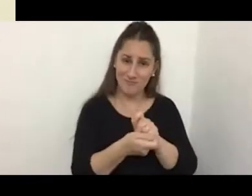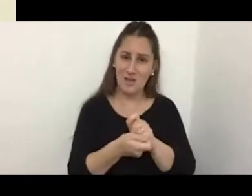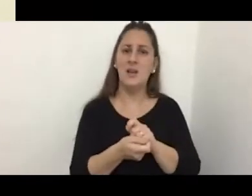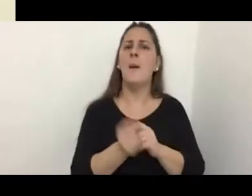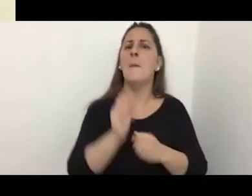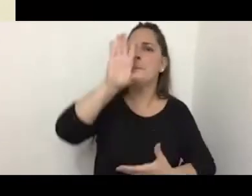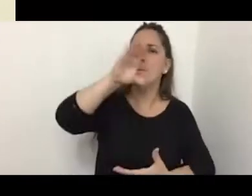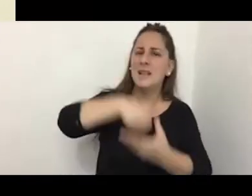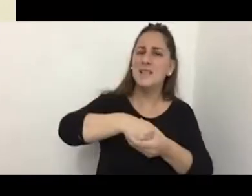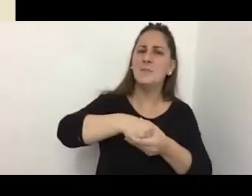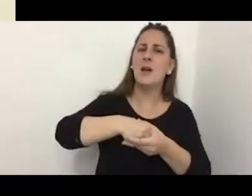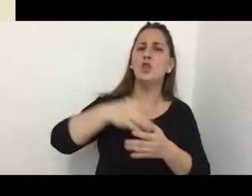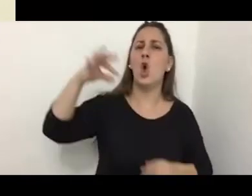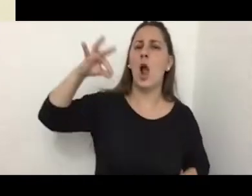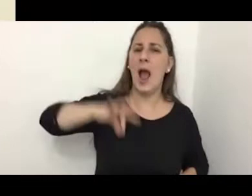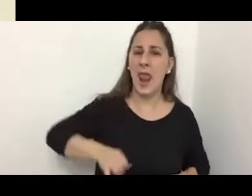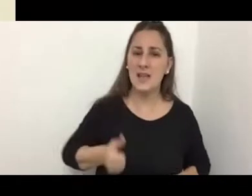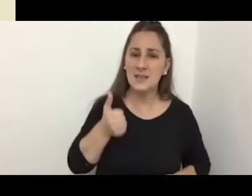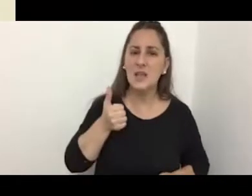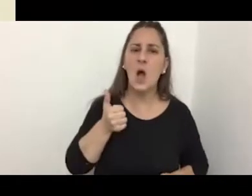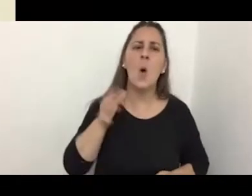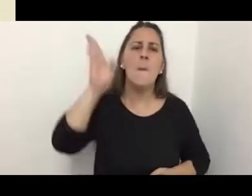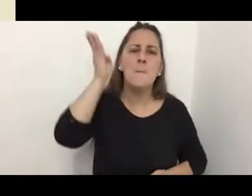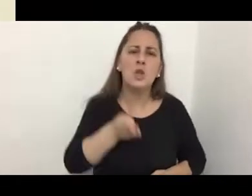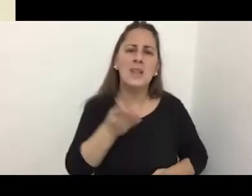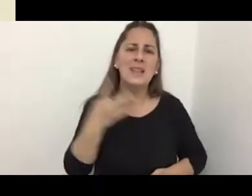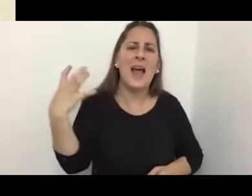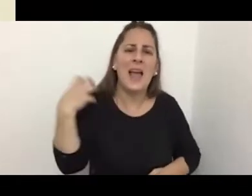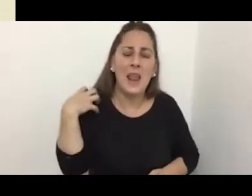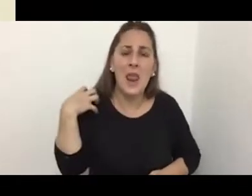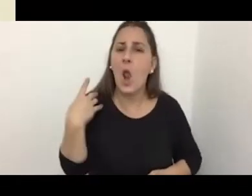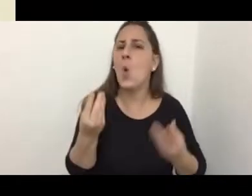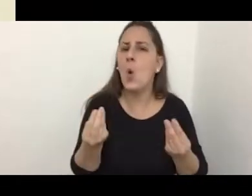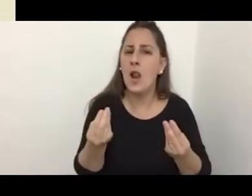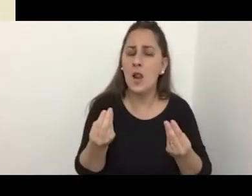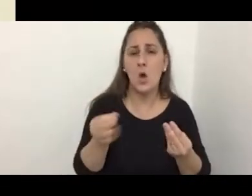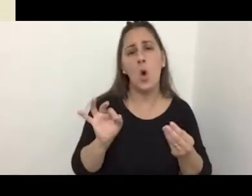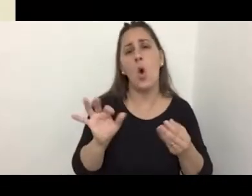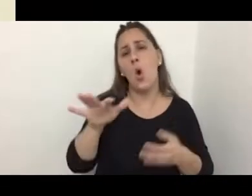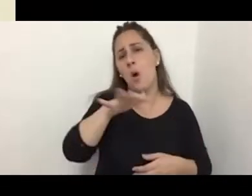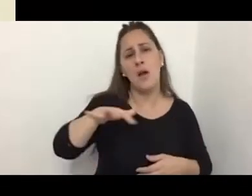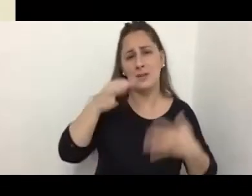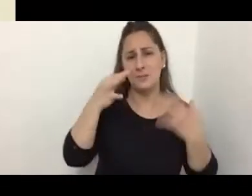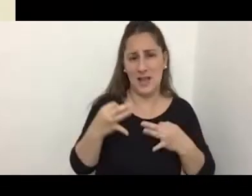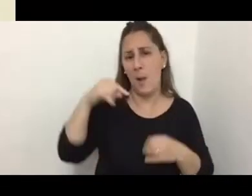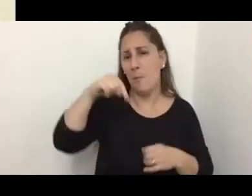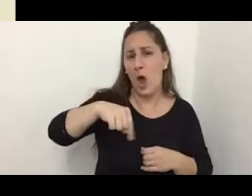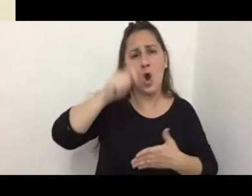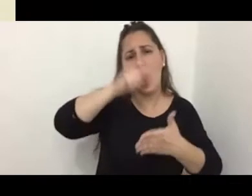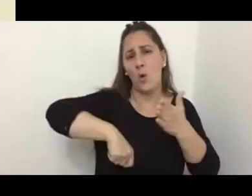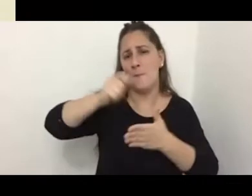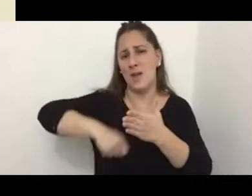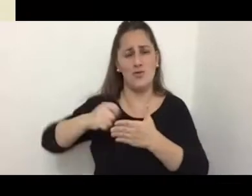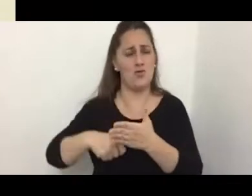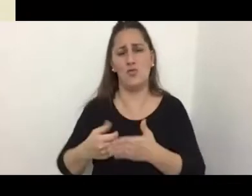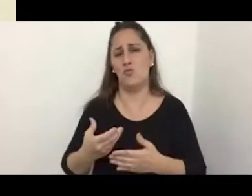¿no? Es decir, a ver, ¿cuál es el porcentaje general? O quizás podemos discutir en un ámbito específico. Hasta ahora no hay muchos convenios, ¿no? Tiene la industria